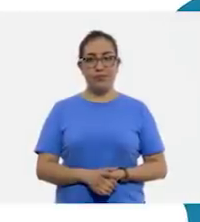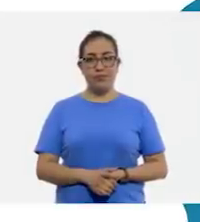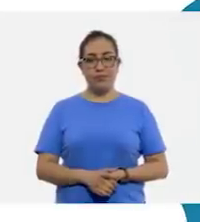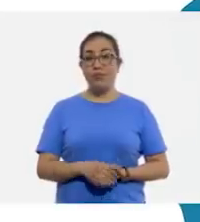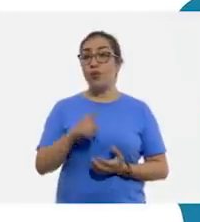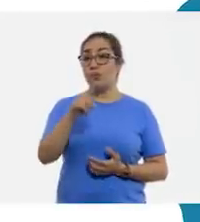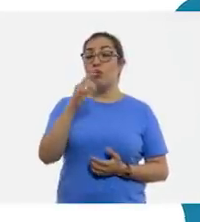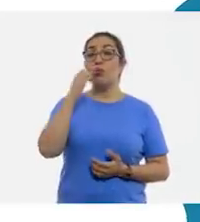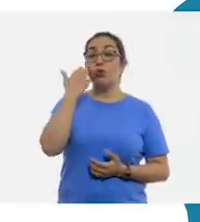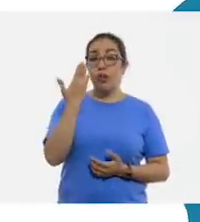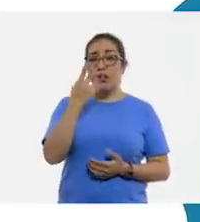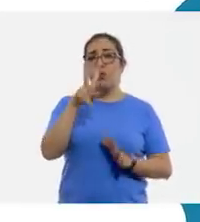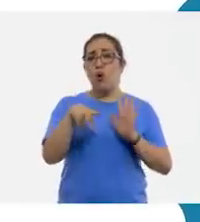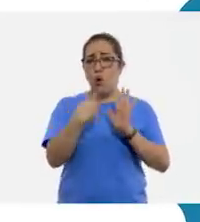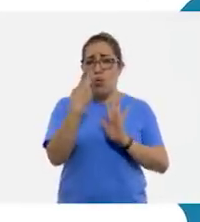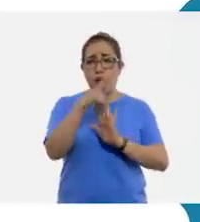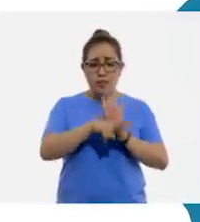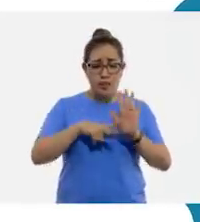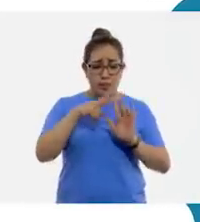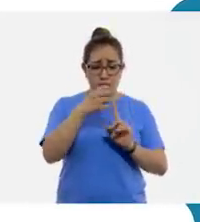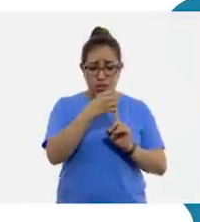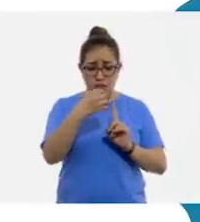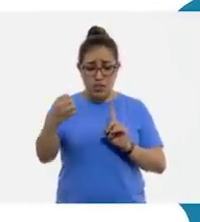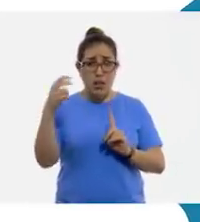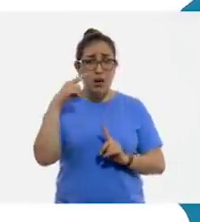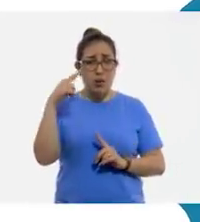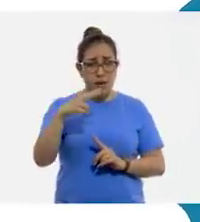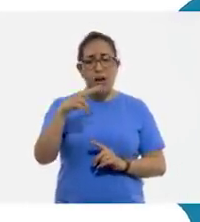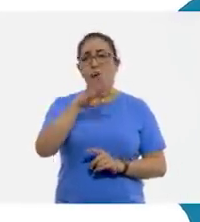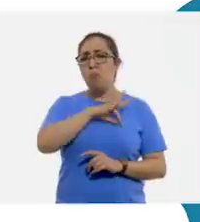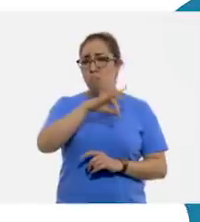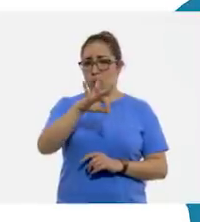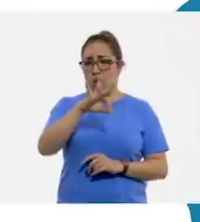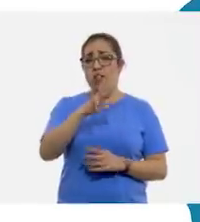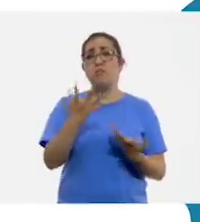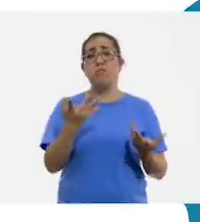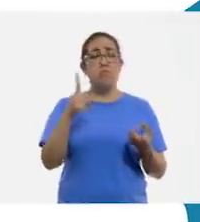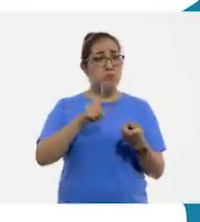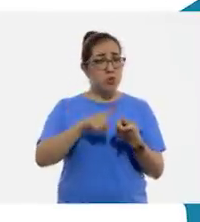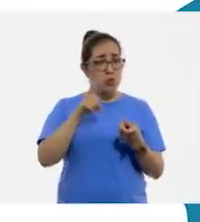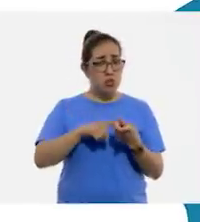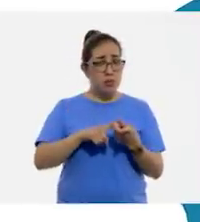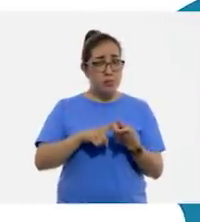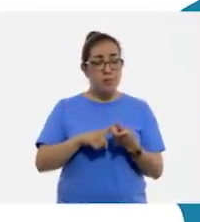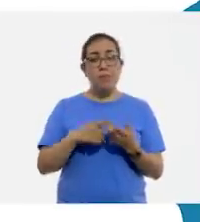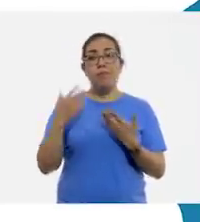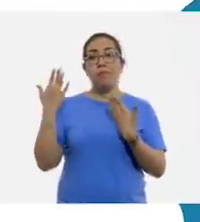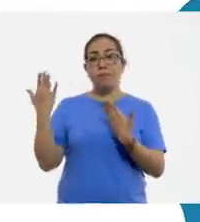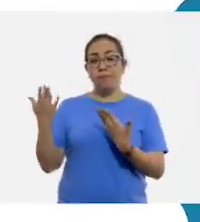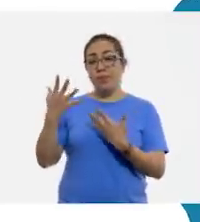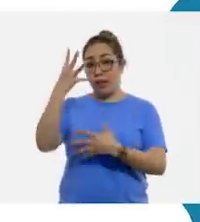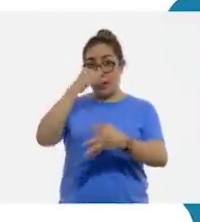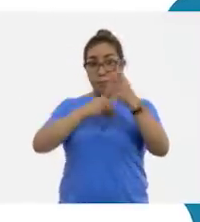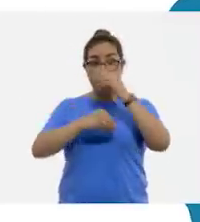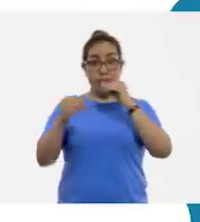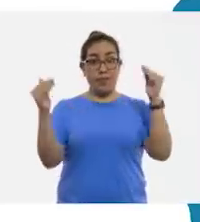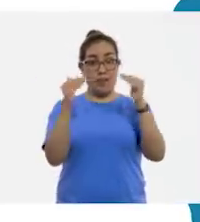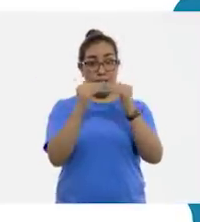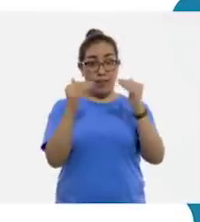si quieres volver a ver los programas de Aprende en Casa 3, los puedes encontrar en la siguiente liga: